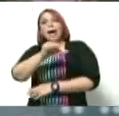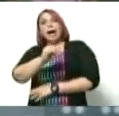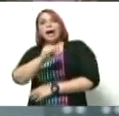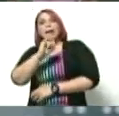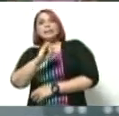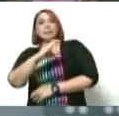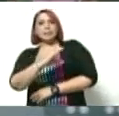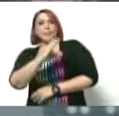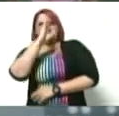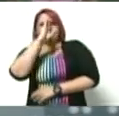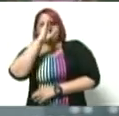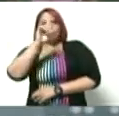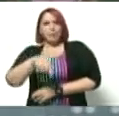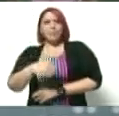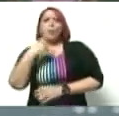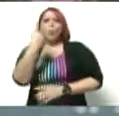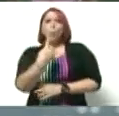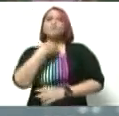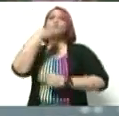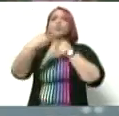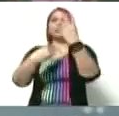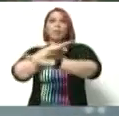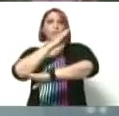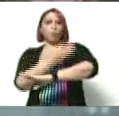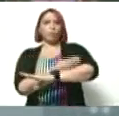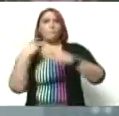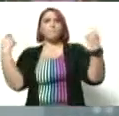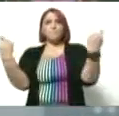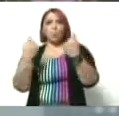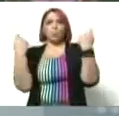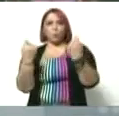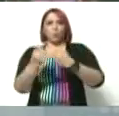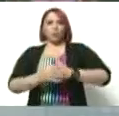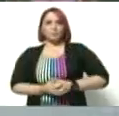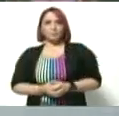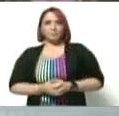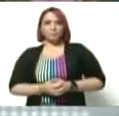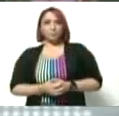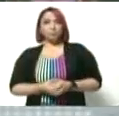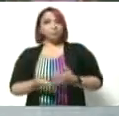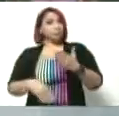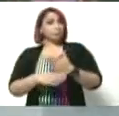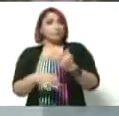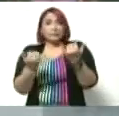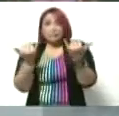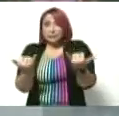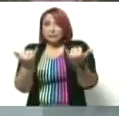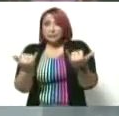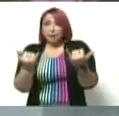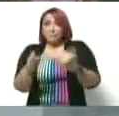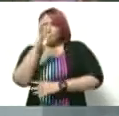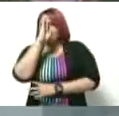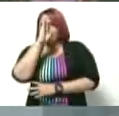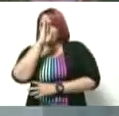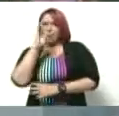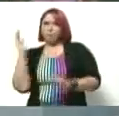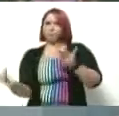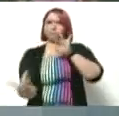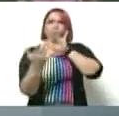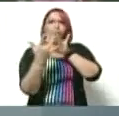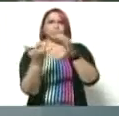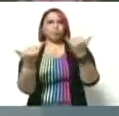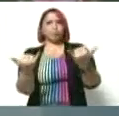y estará una vocera del poder popular nancy villegas bueno vámonos ya para barinas con la autoridad única de salud